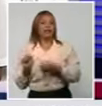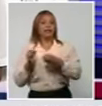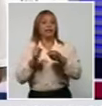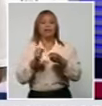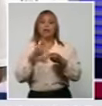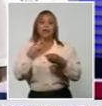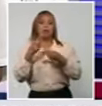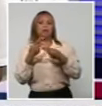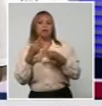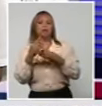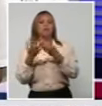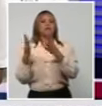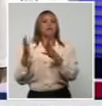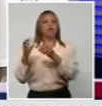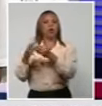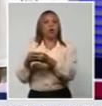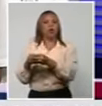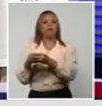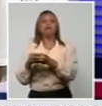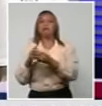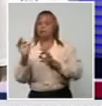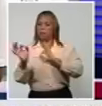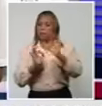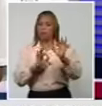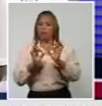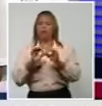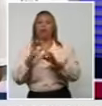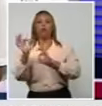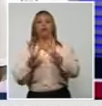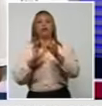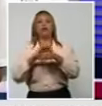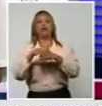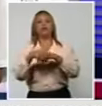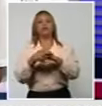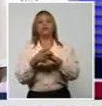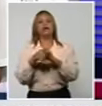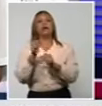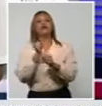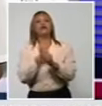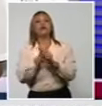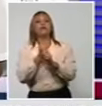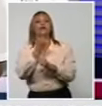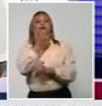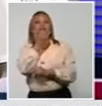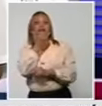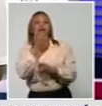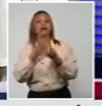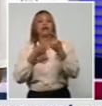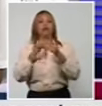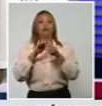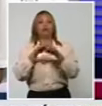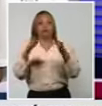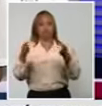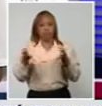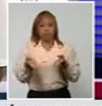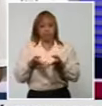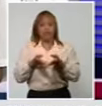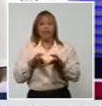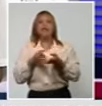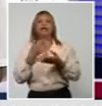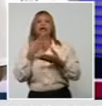proceso, se está reforzando los medios de protección a los trabajadores para evitar que en algún momento una carga que pudiera estar potencialmente contaminada